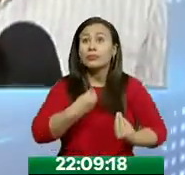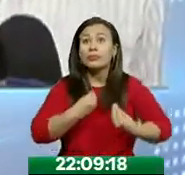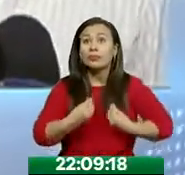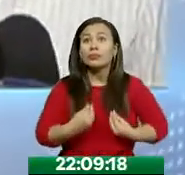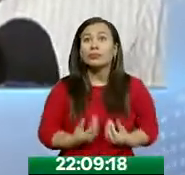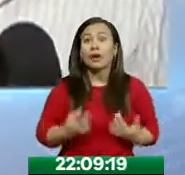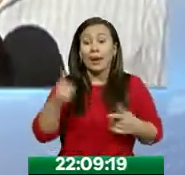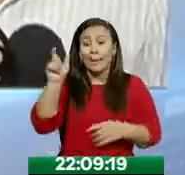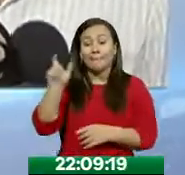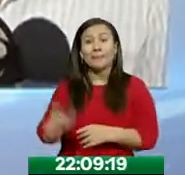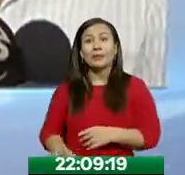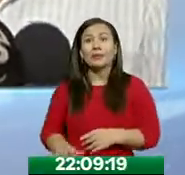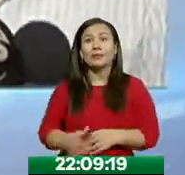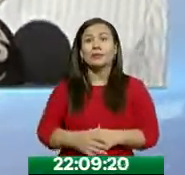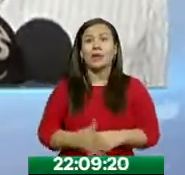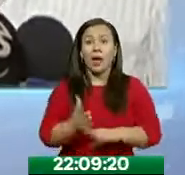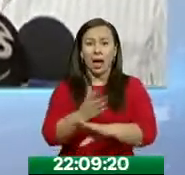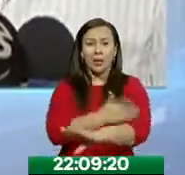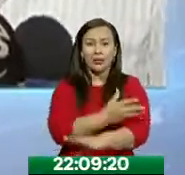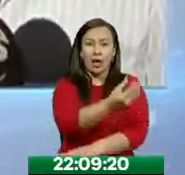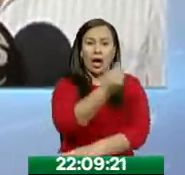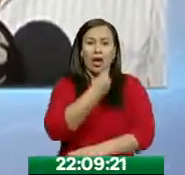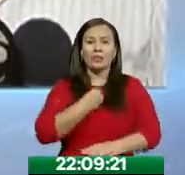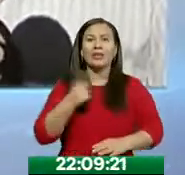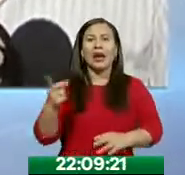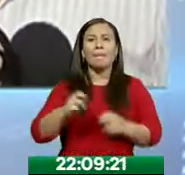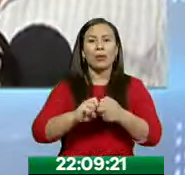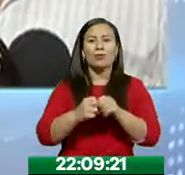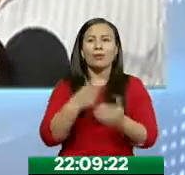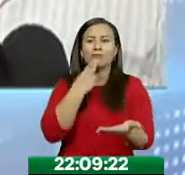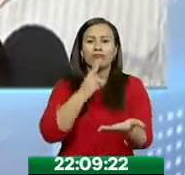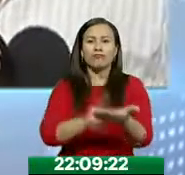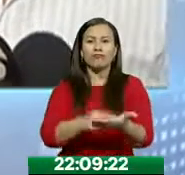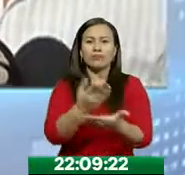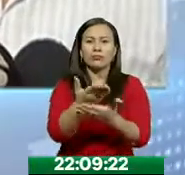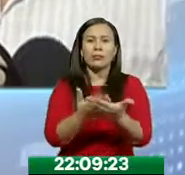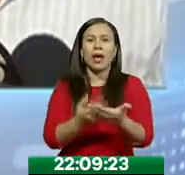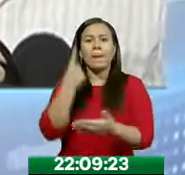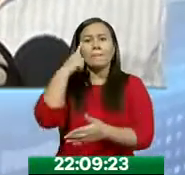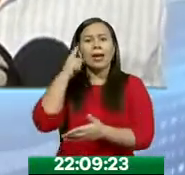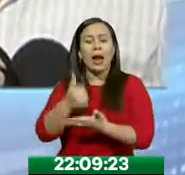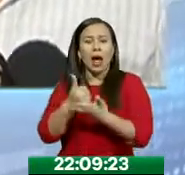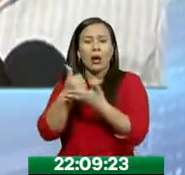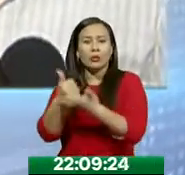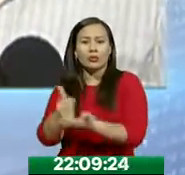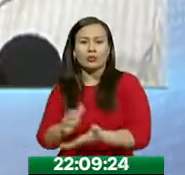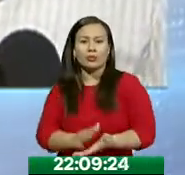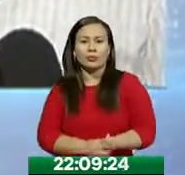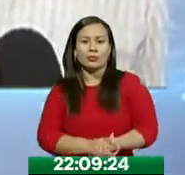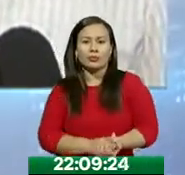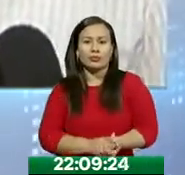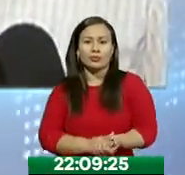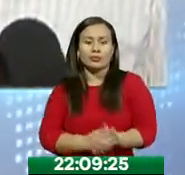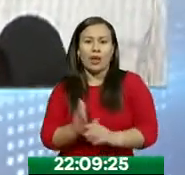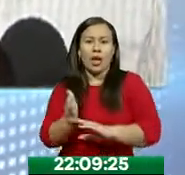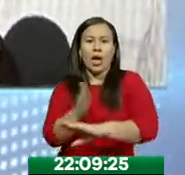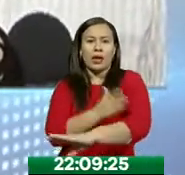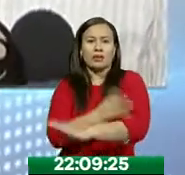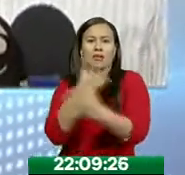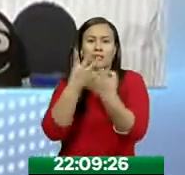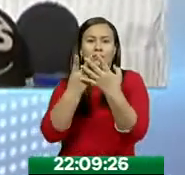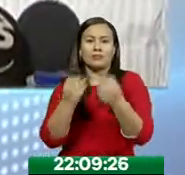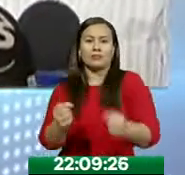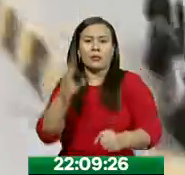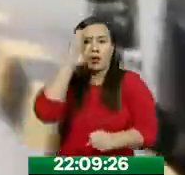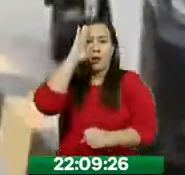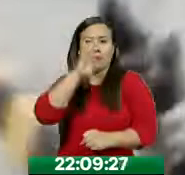este ciudadano en la cual, como indiqué, tenía una boleta de auxilio en la cual pues habría sido detenido por agentes